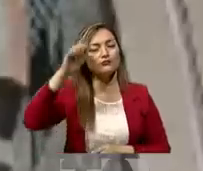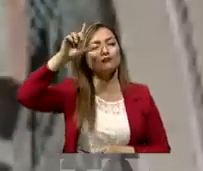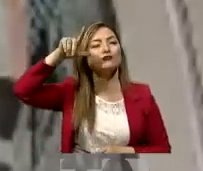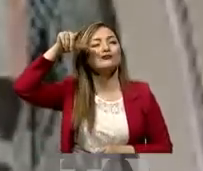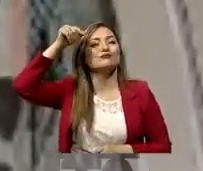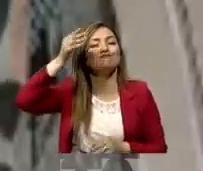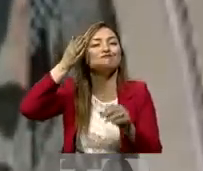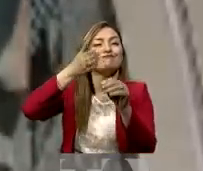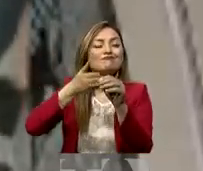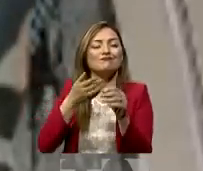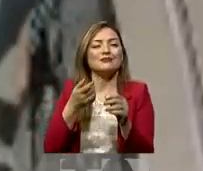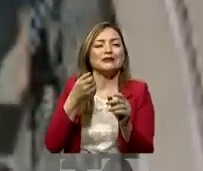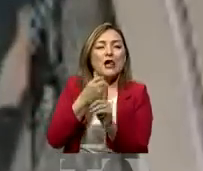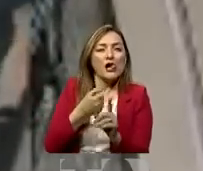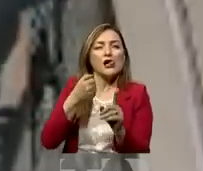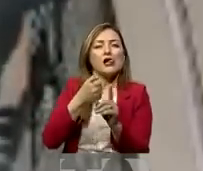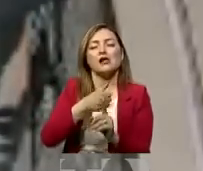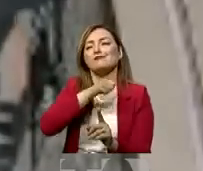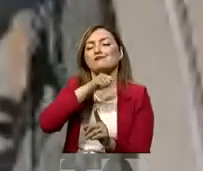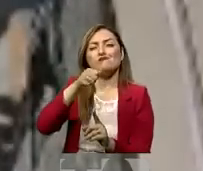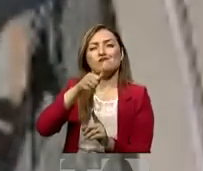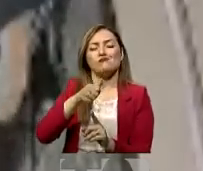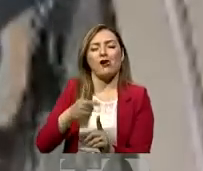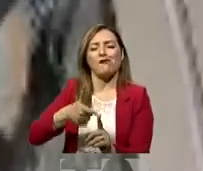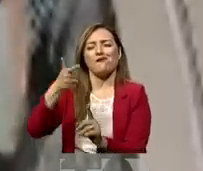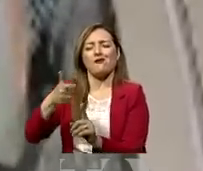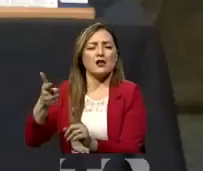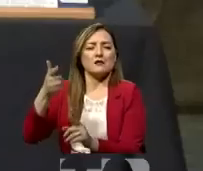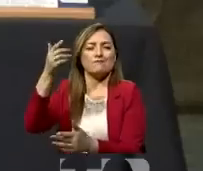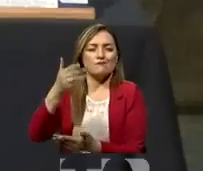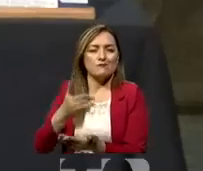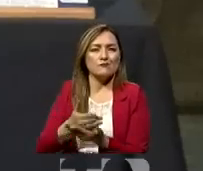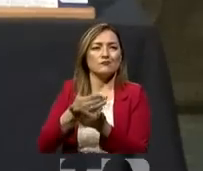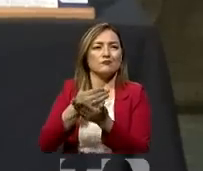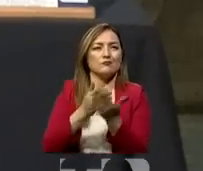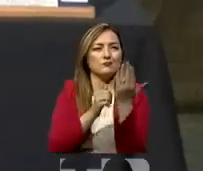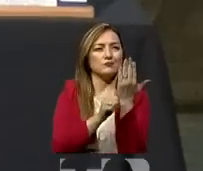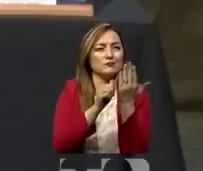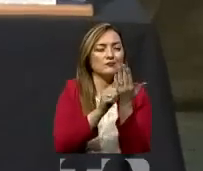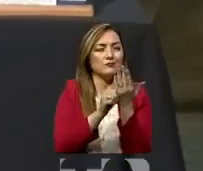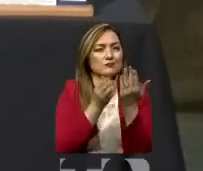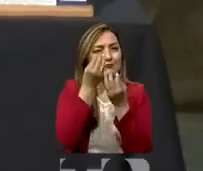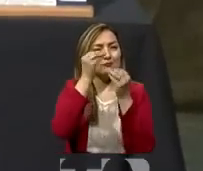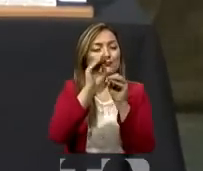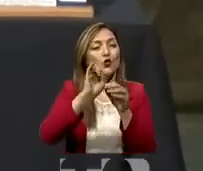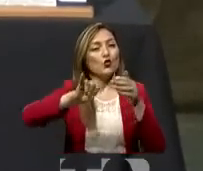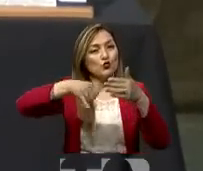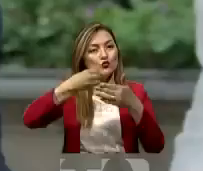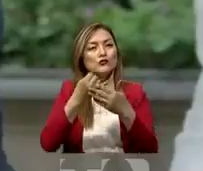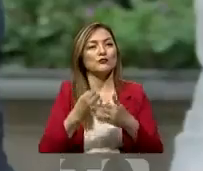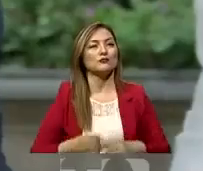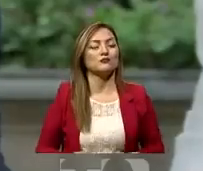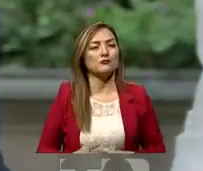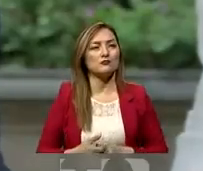gobierno por combatir la delincuencia y el crimen organizado que azota al país, dicen los ministros, al justificar la